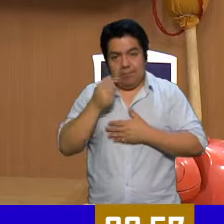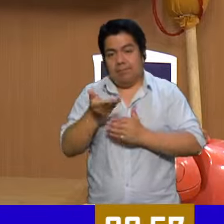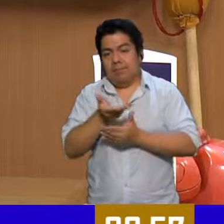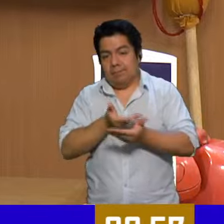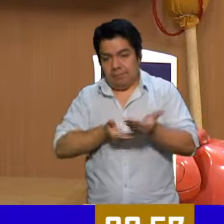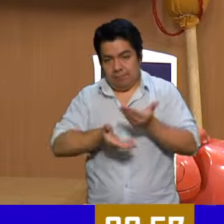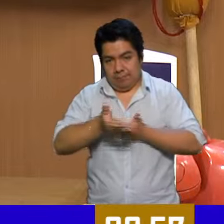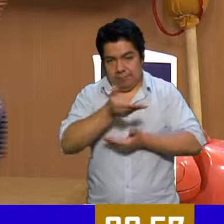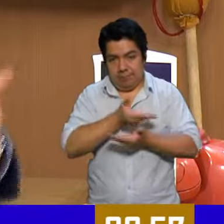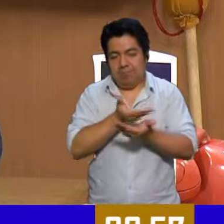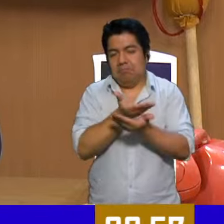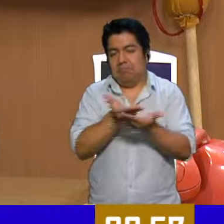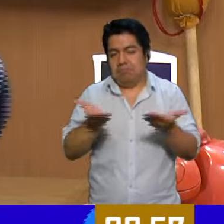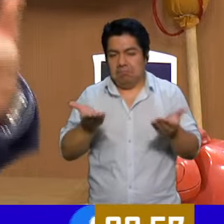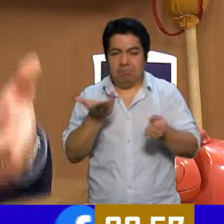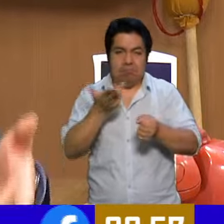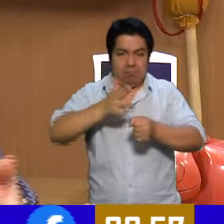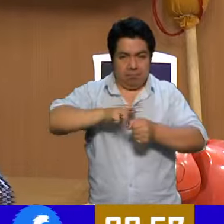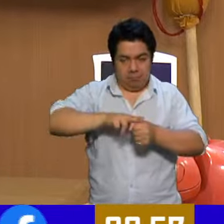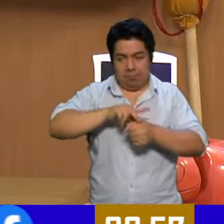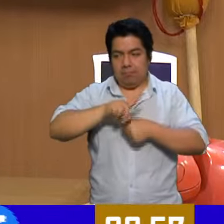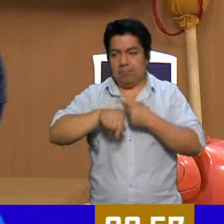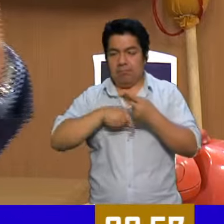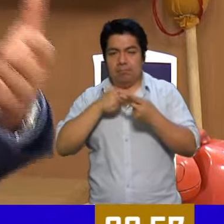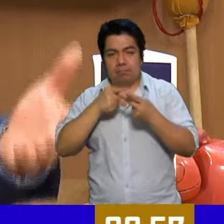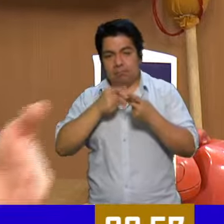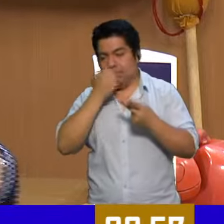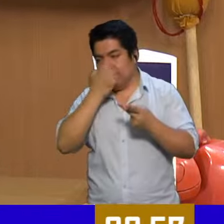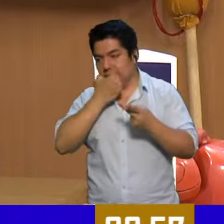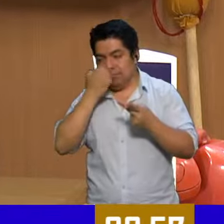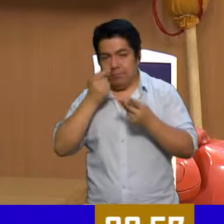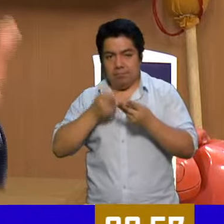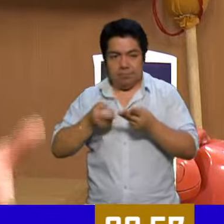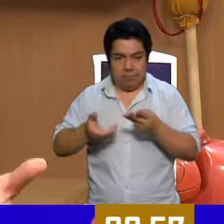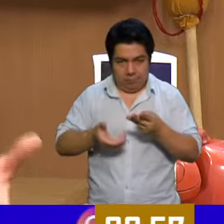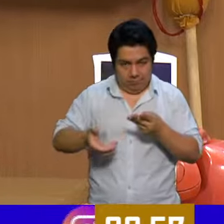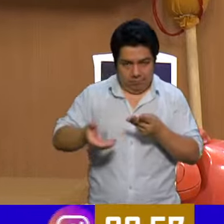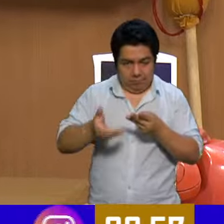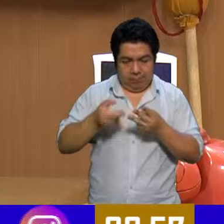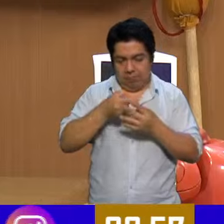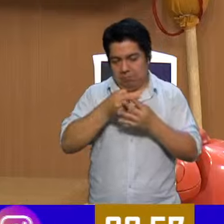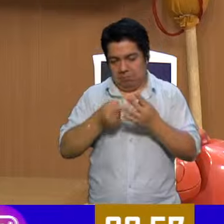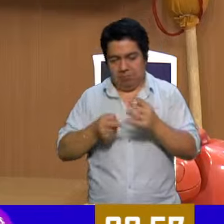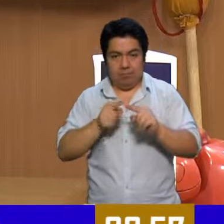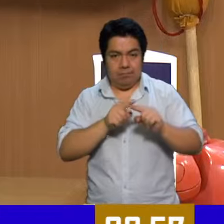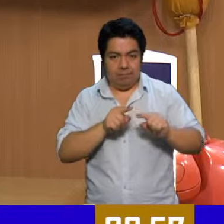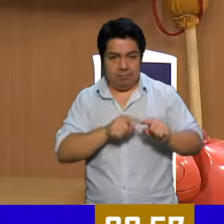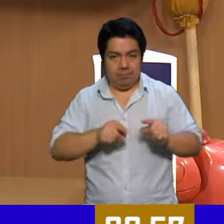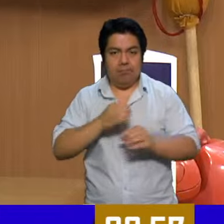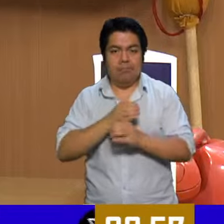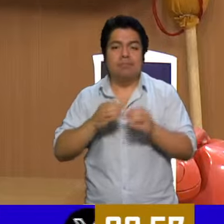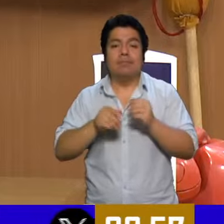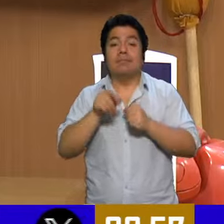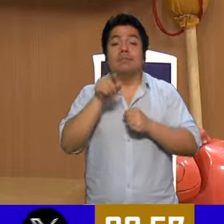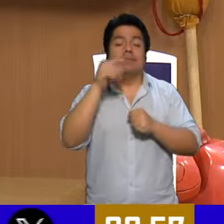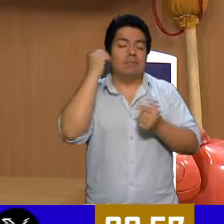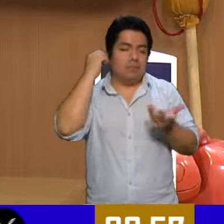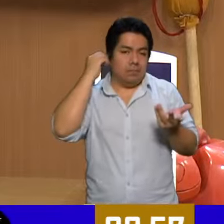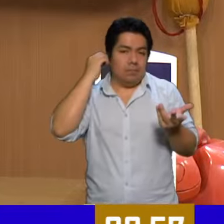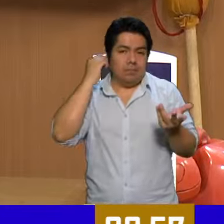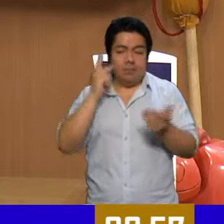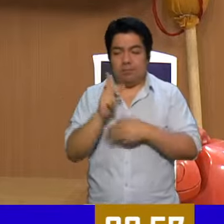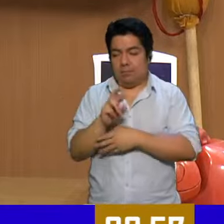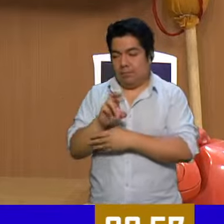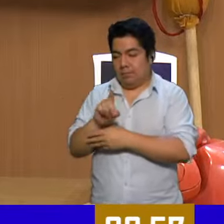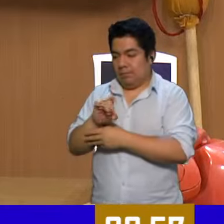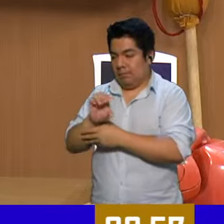adecuada de servicios públicos, hospitales, escuelas, caminos, ¿no? Entonces, lo que nosotros creemos en PRODECON es que a